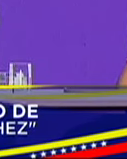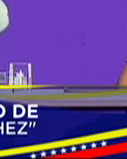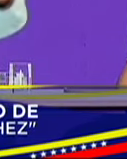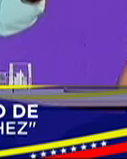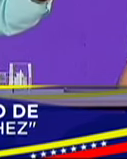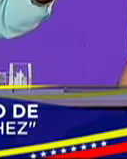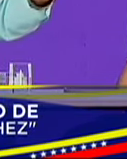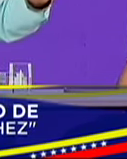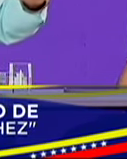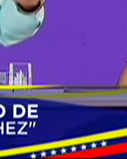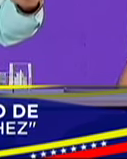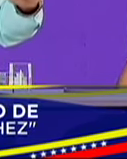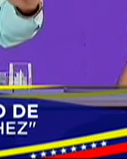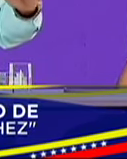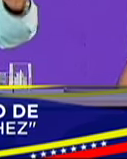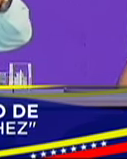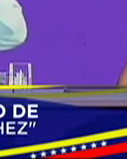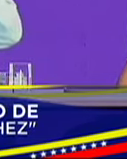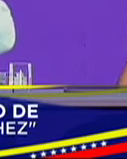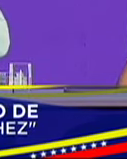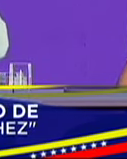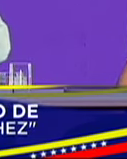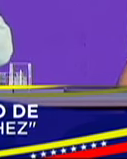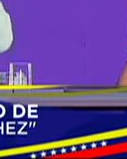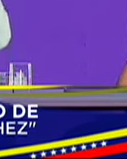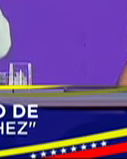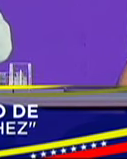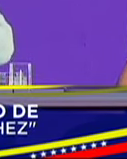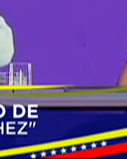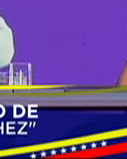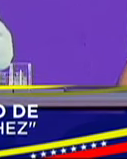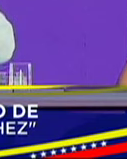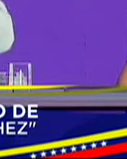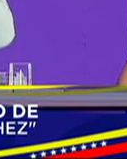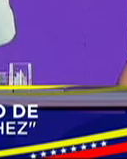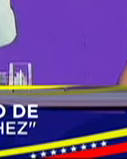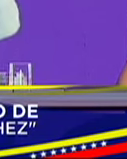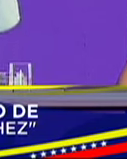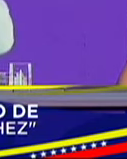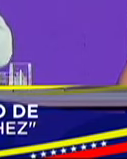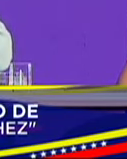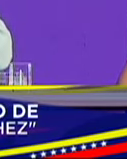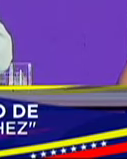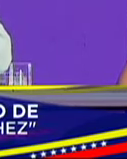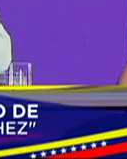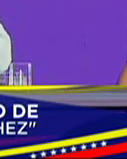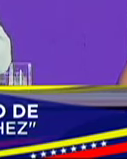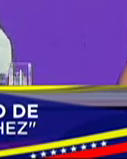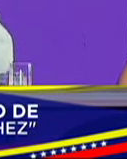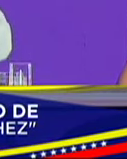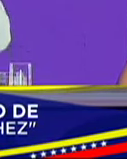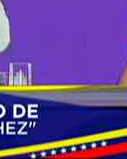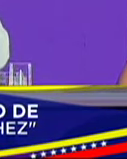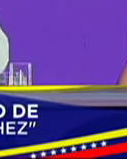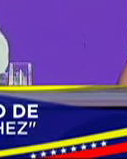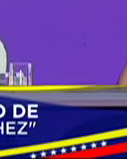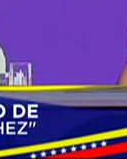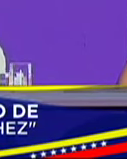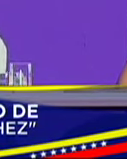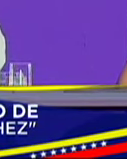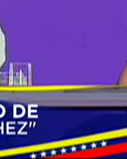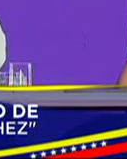En primer lugar, primera matriz, mujeres. Los comités de base de las